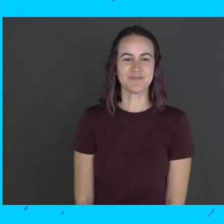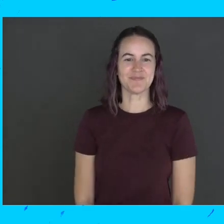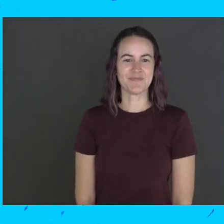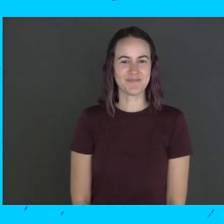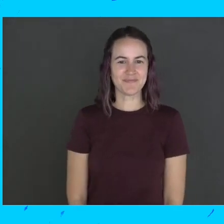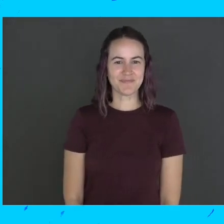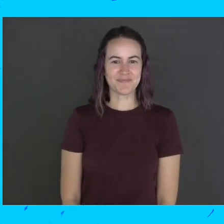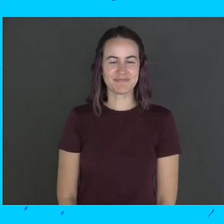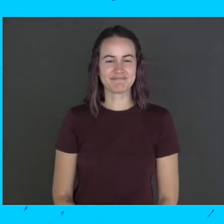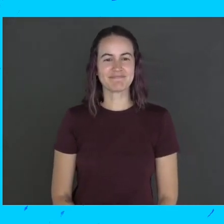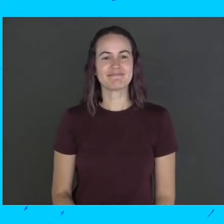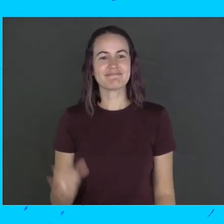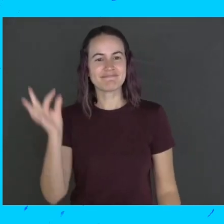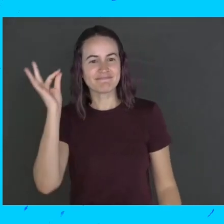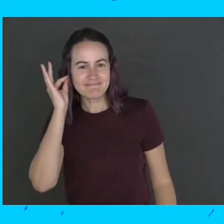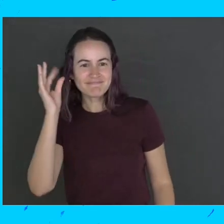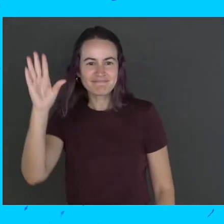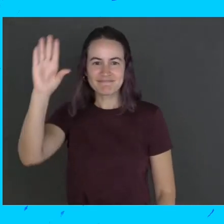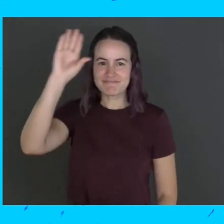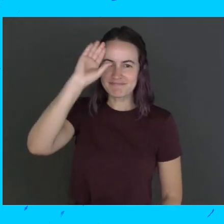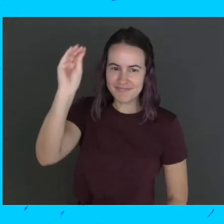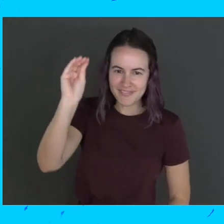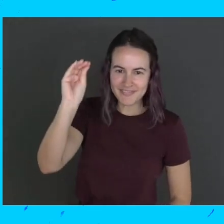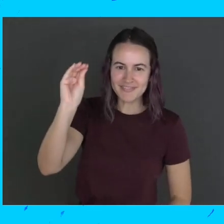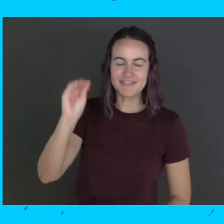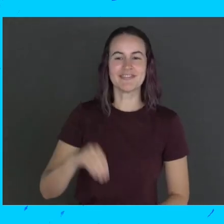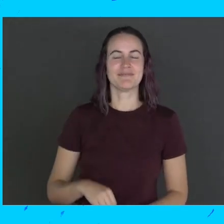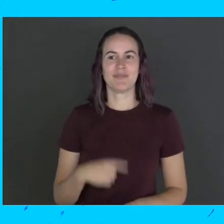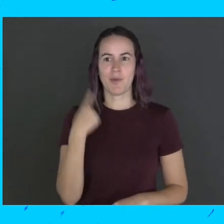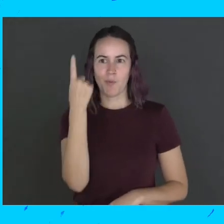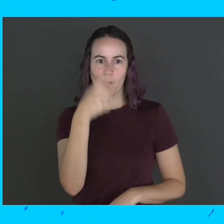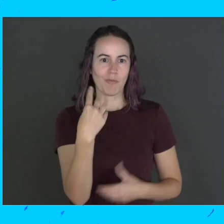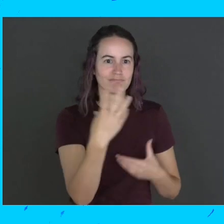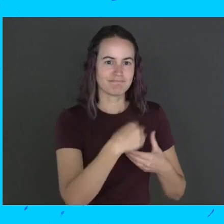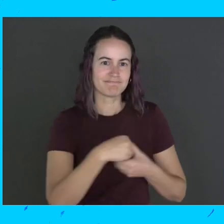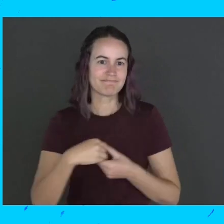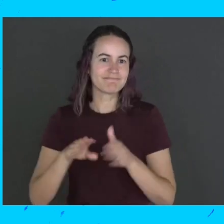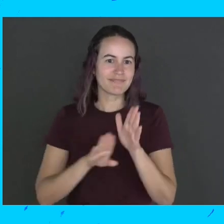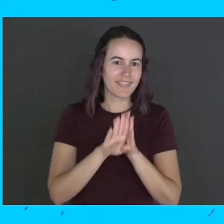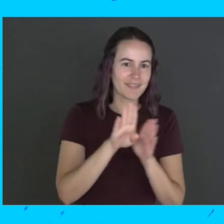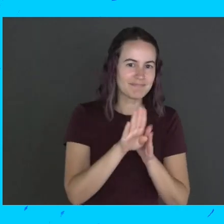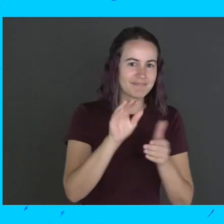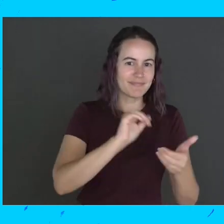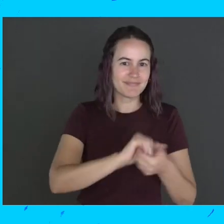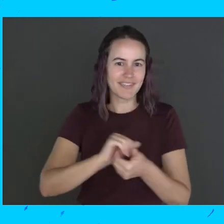civil society, and other development partners. Vamos a